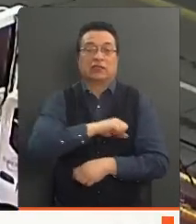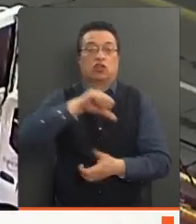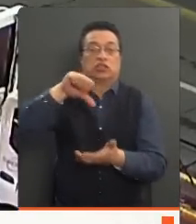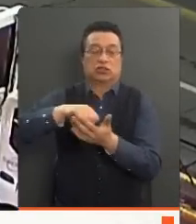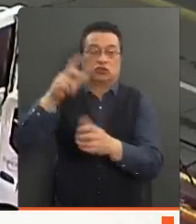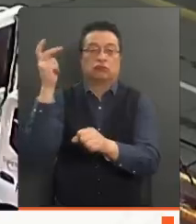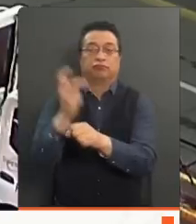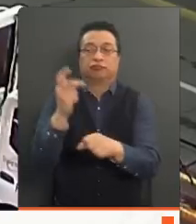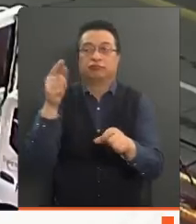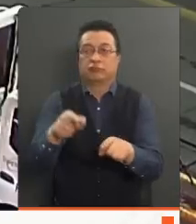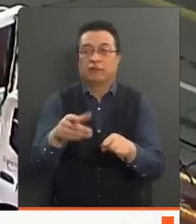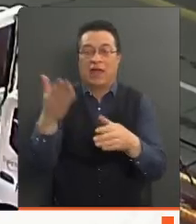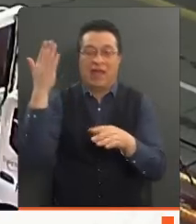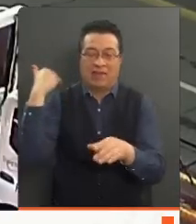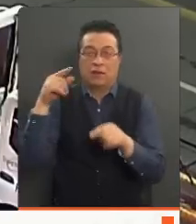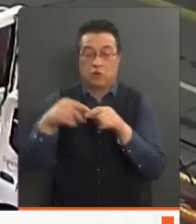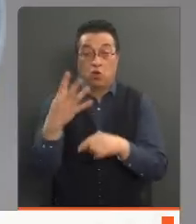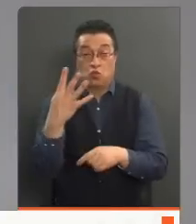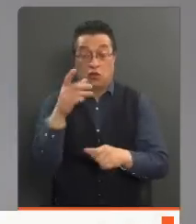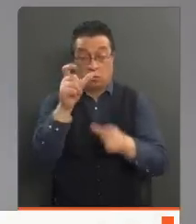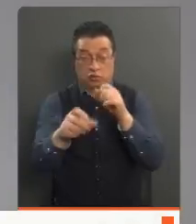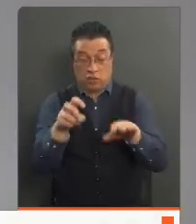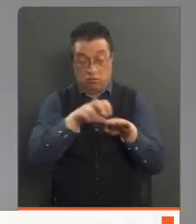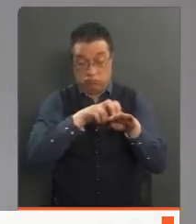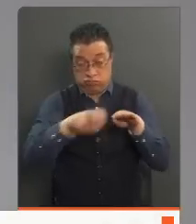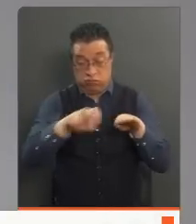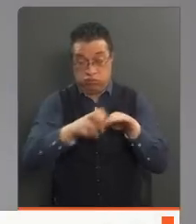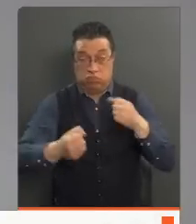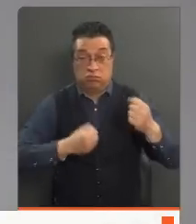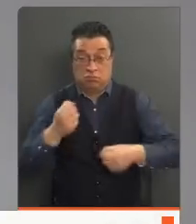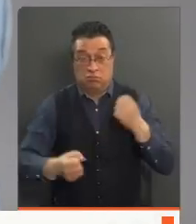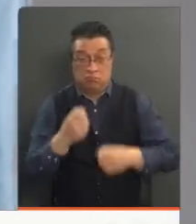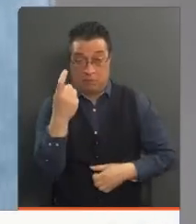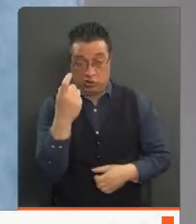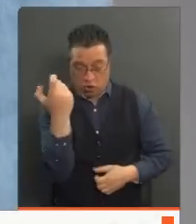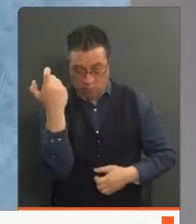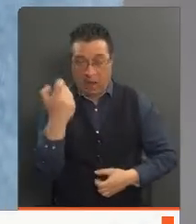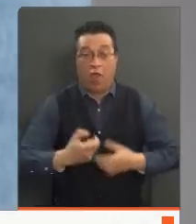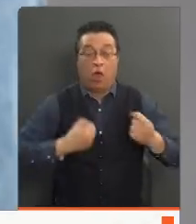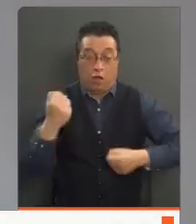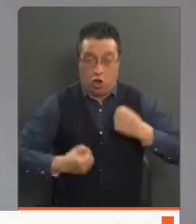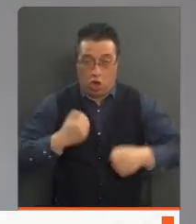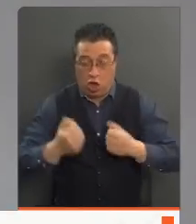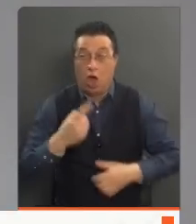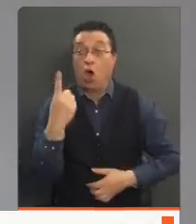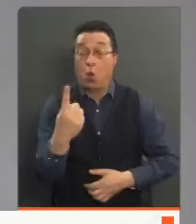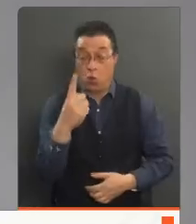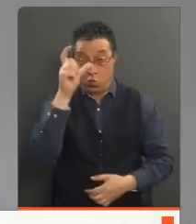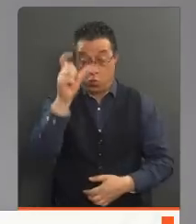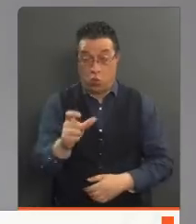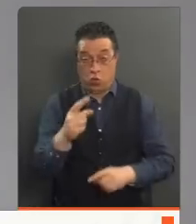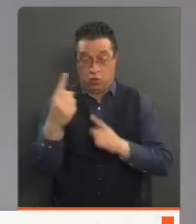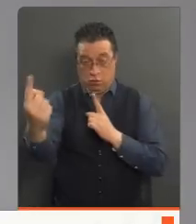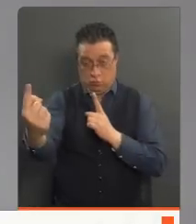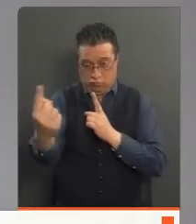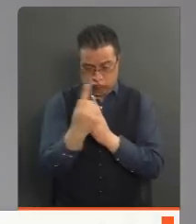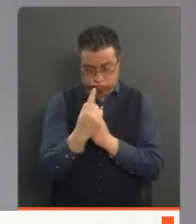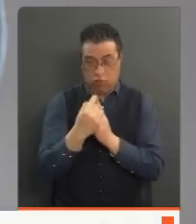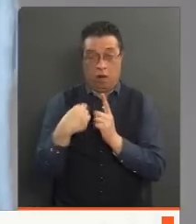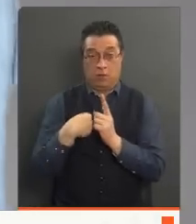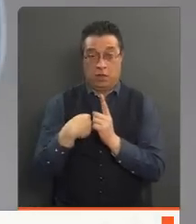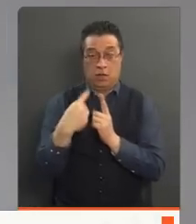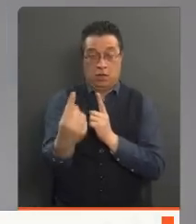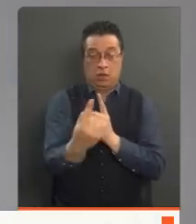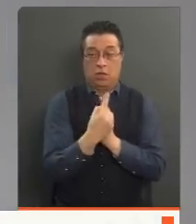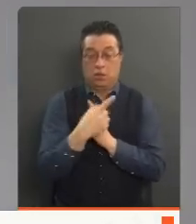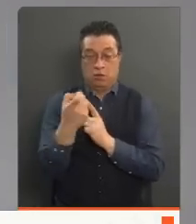Se bajan corriendo cuatro tipos con las pistolas en la mano. Uno de ellos corre directamente hacia mí. Me